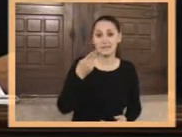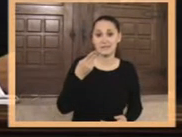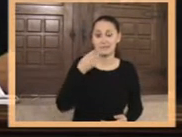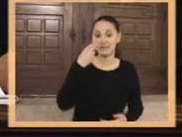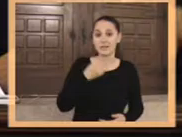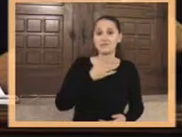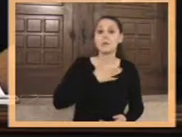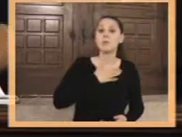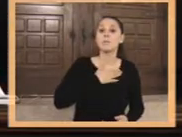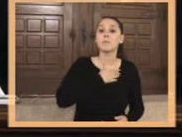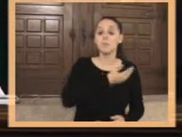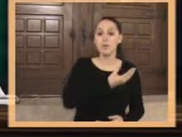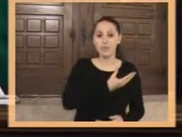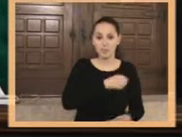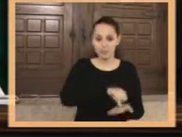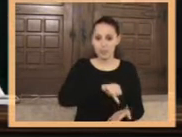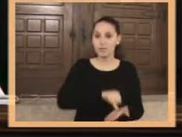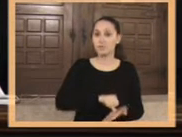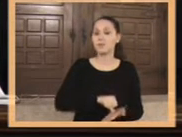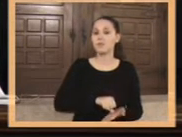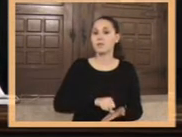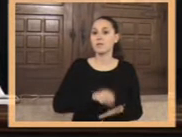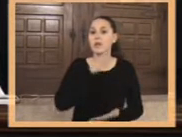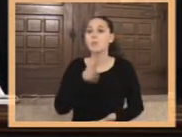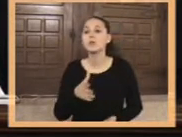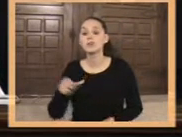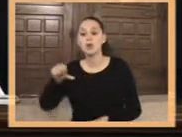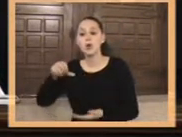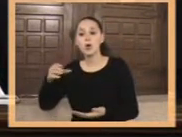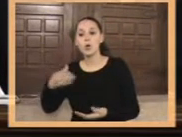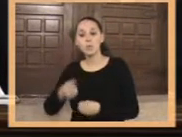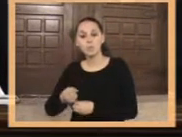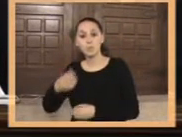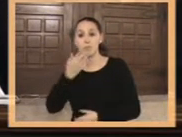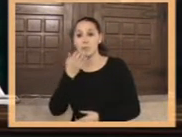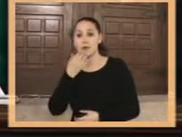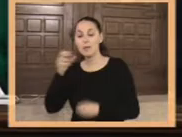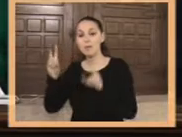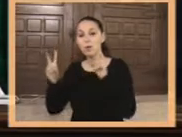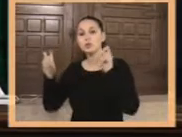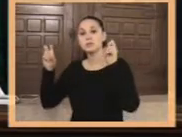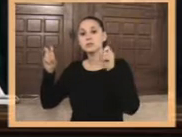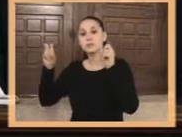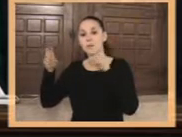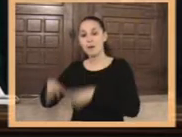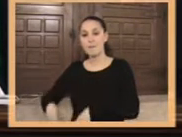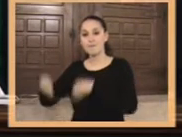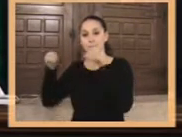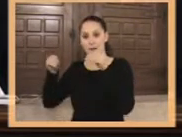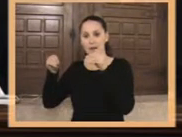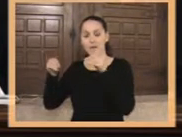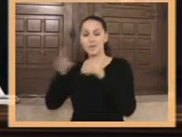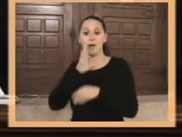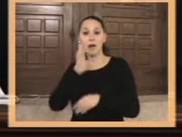ciudad, como he defendido que el patrimonio municipal siga siendo municipal, como el Palacio del Arcediano. Como le he pedido al presidente de la Junta que haga